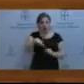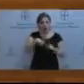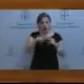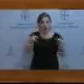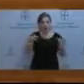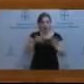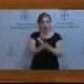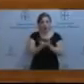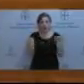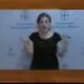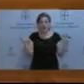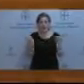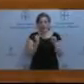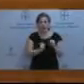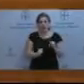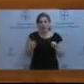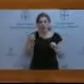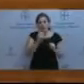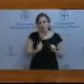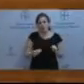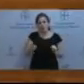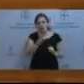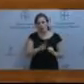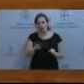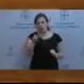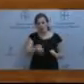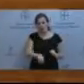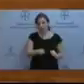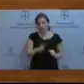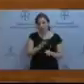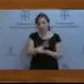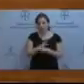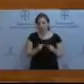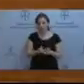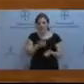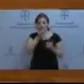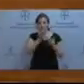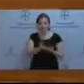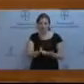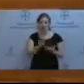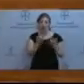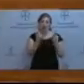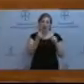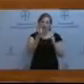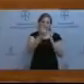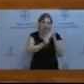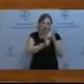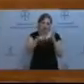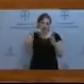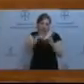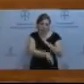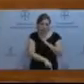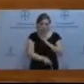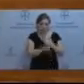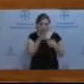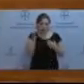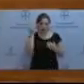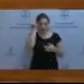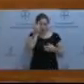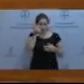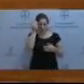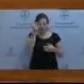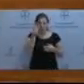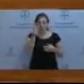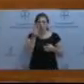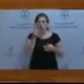demográfico tan repetido y tan traído a esta Cámara. Por no incidir en esos datos y profundizar en ellos, porque creo que es motivo de otras